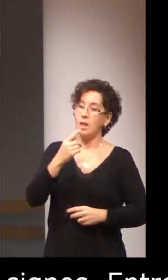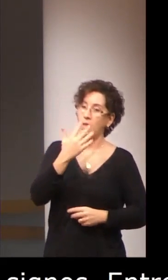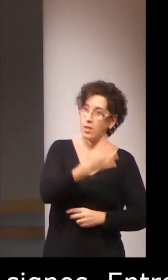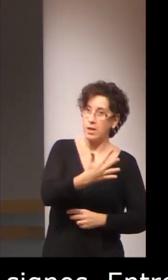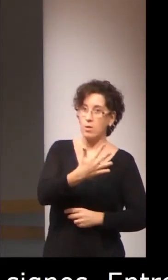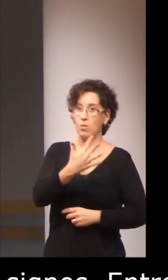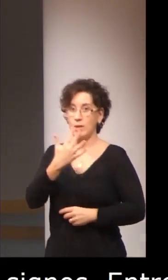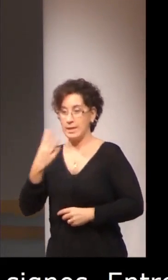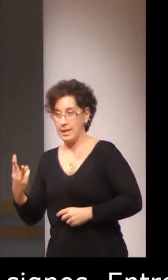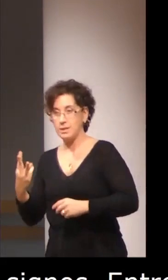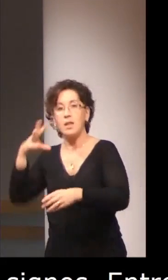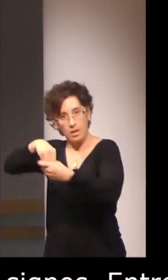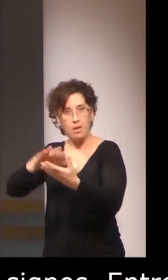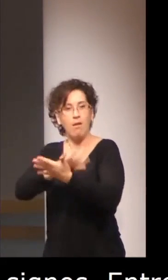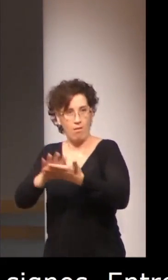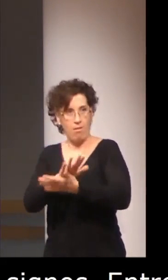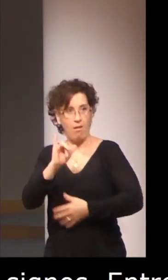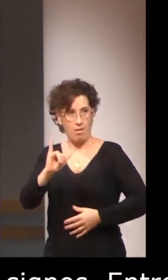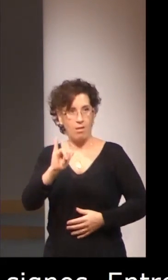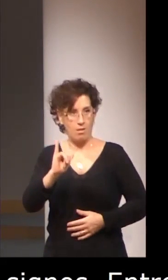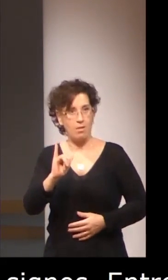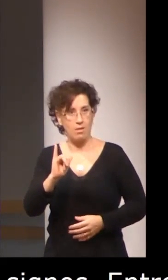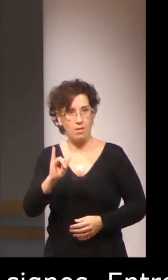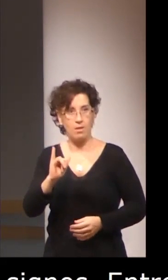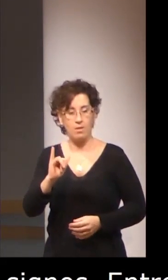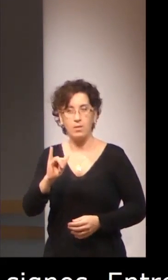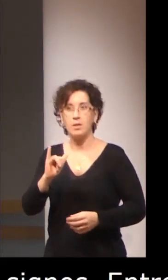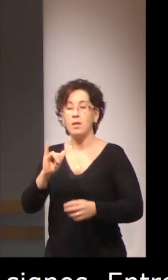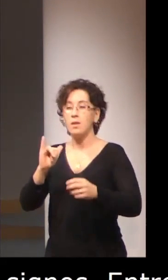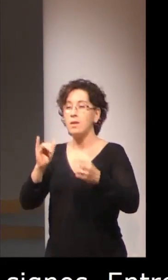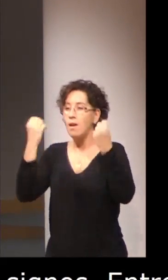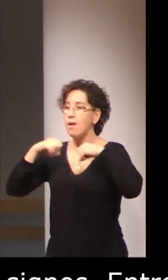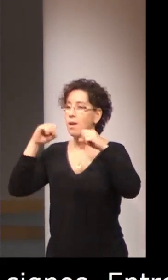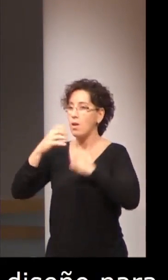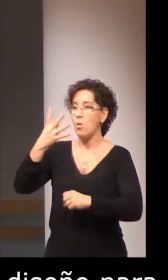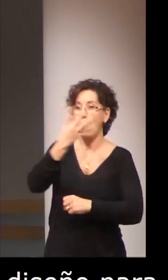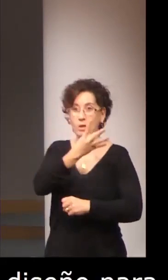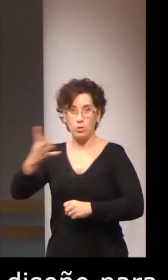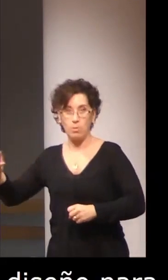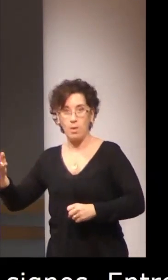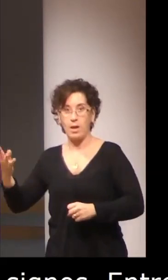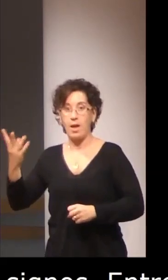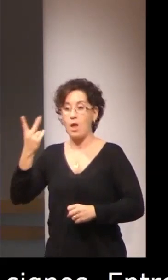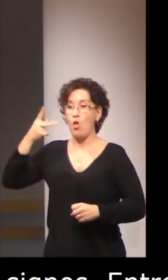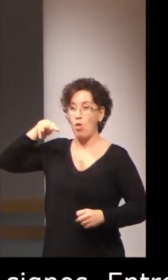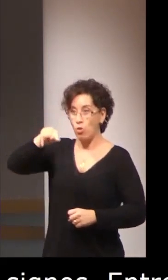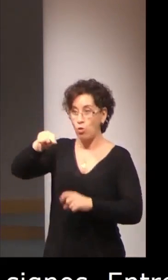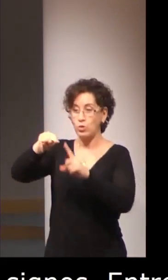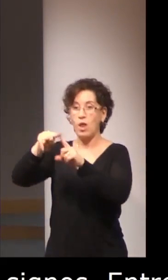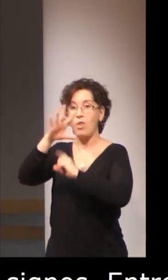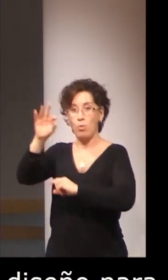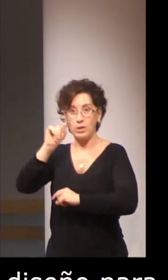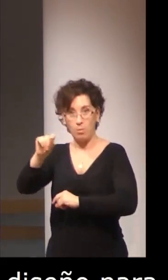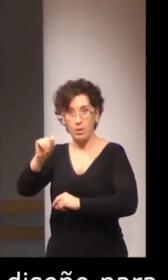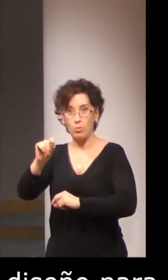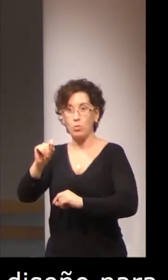signos española eh se llevaron a cabo durante 4ro semanas con dos sesiones semanales de 50 minutos para los